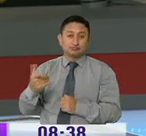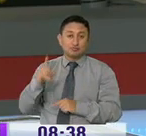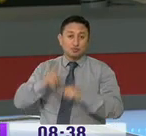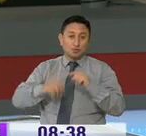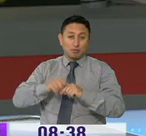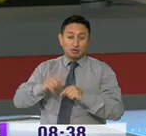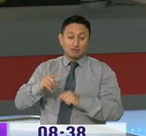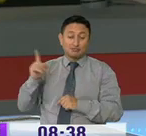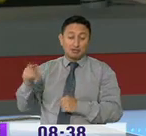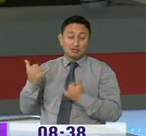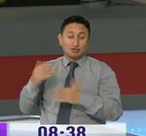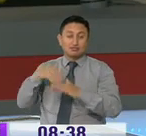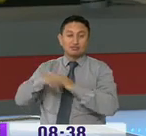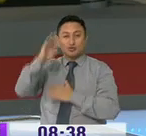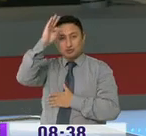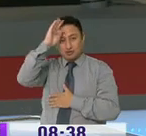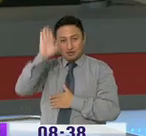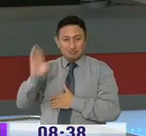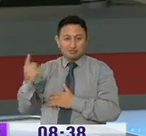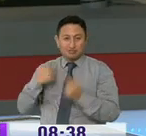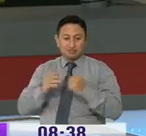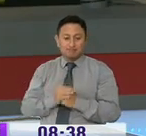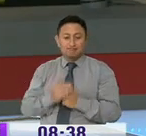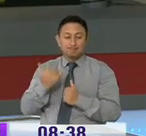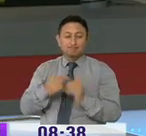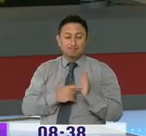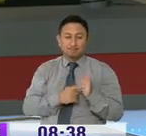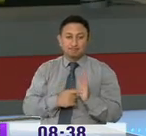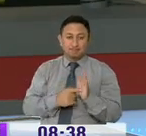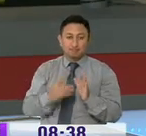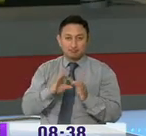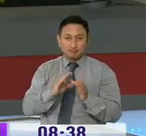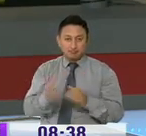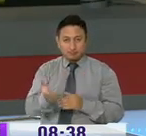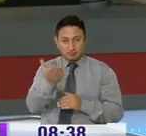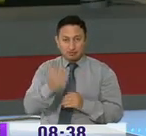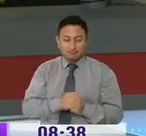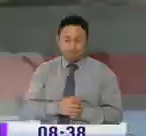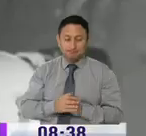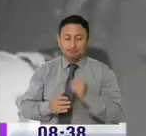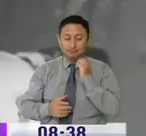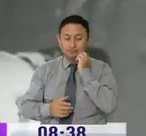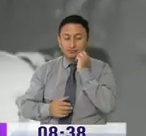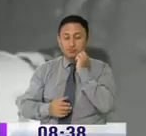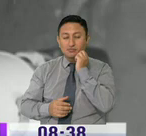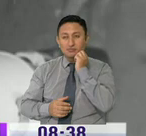vida permanece herido en una casa de salud. Nos va a contar la historia uno de sus familiares. Veamos.